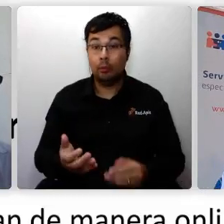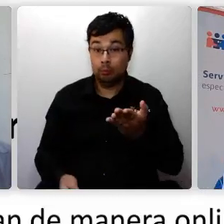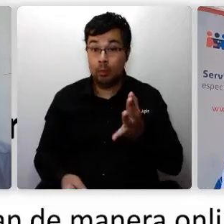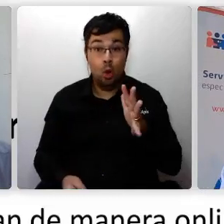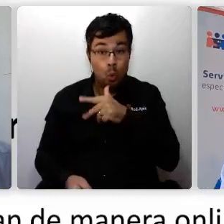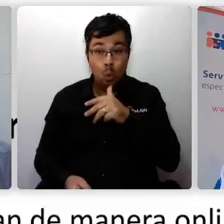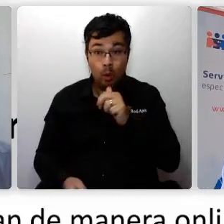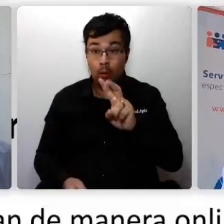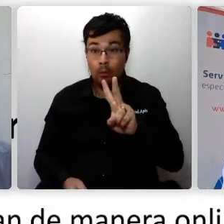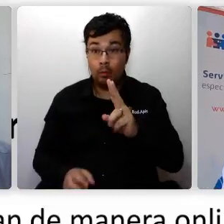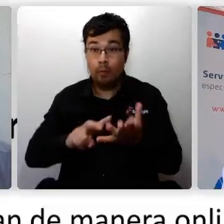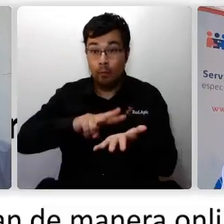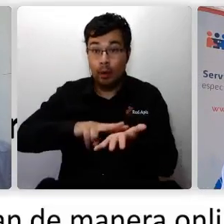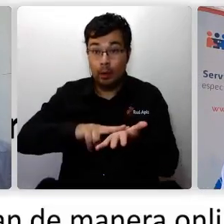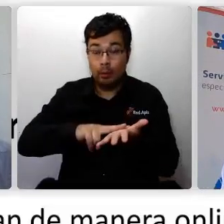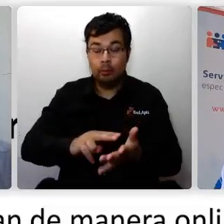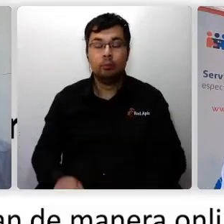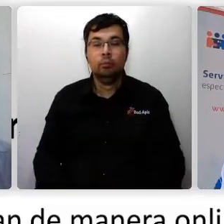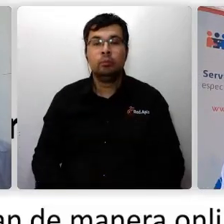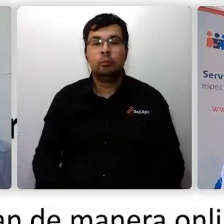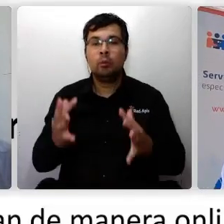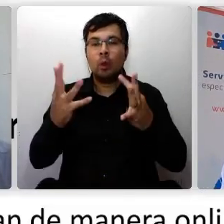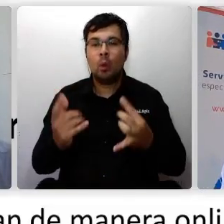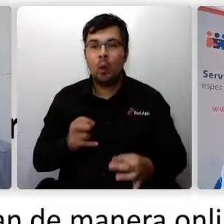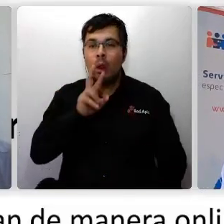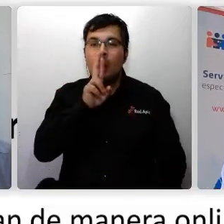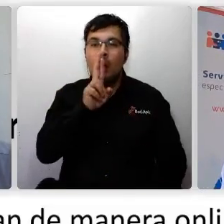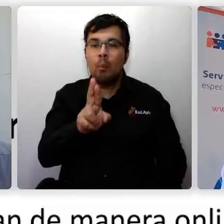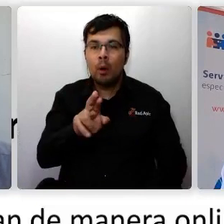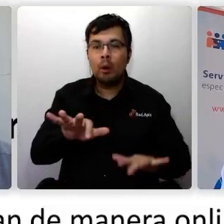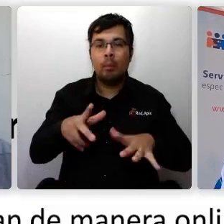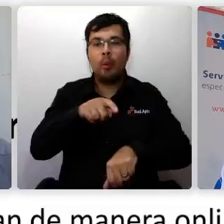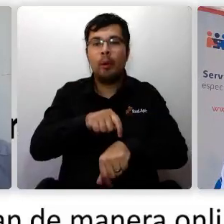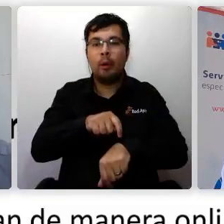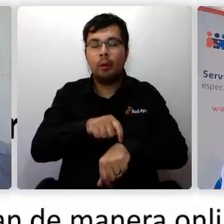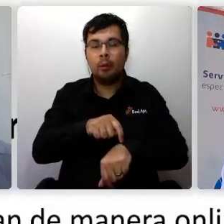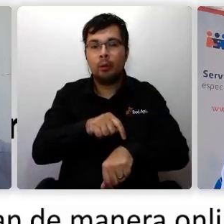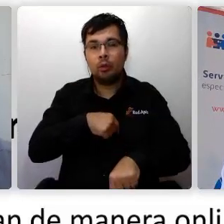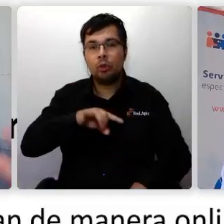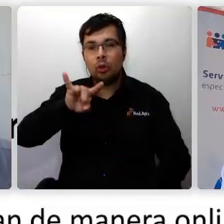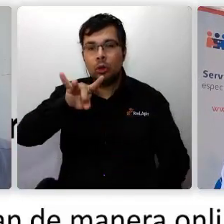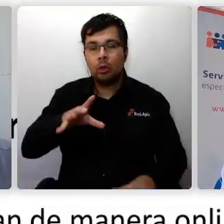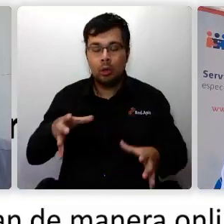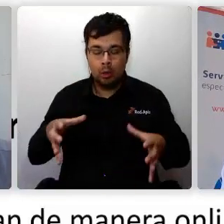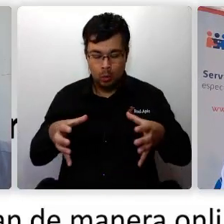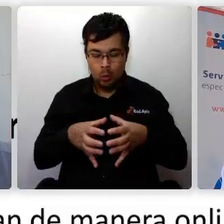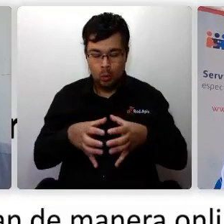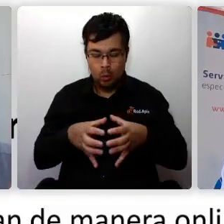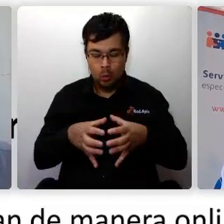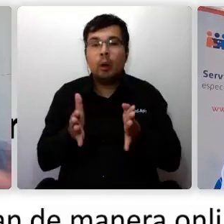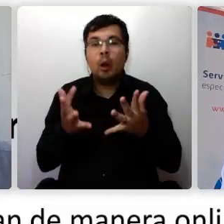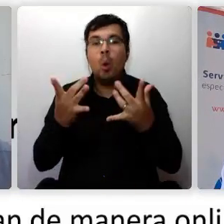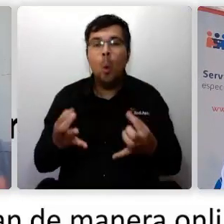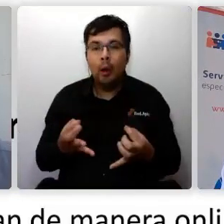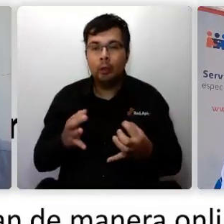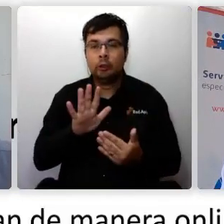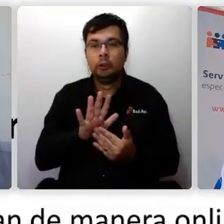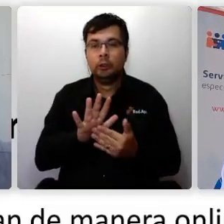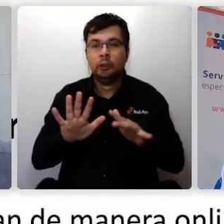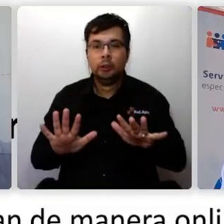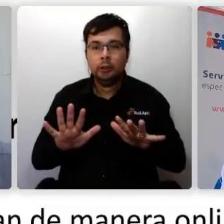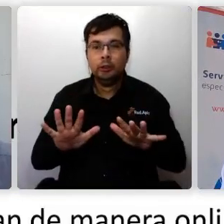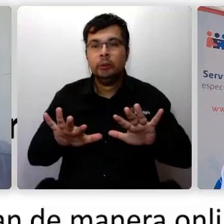Iván, ¿cuántos son los tipos menos de respuesta? Sé que es un equipo chico, tengo el detalle porque lo hemos conversado. ¿Más o menos cuánto deberíamos esperar para ir teniendo